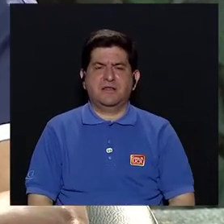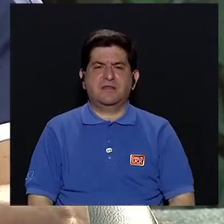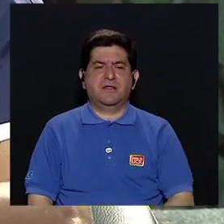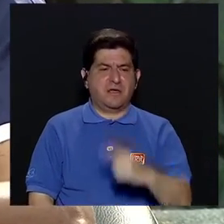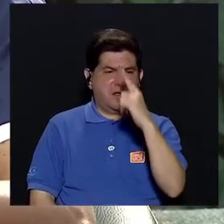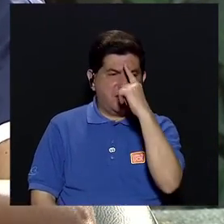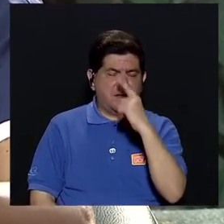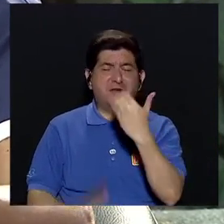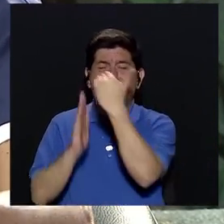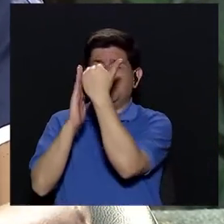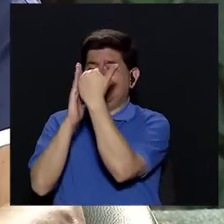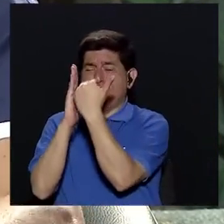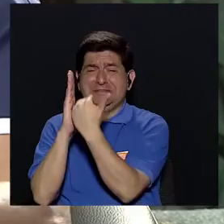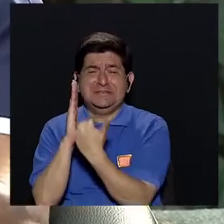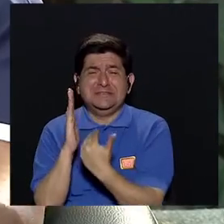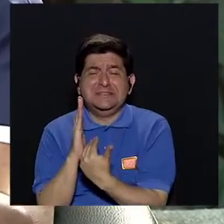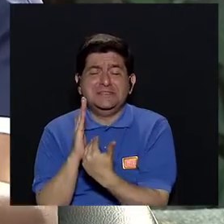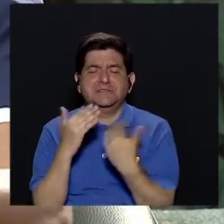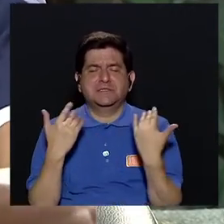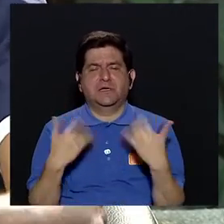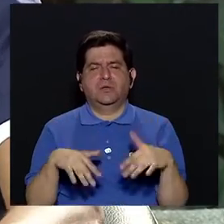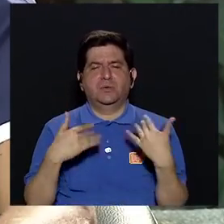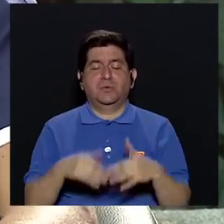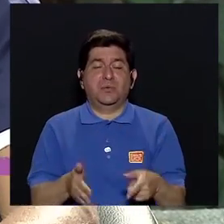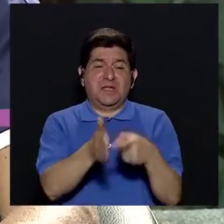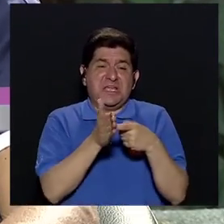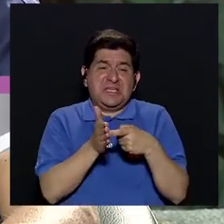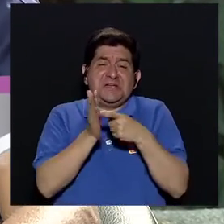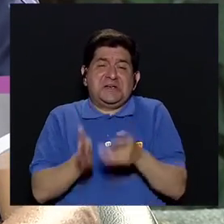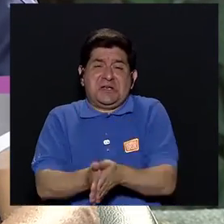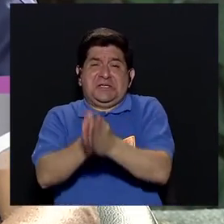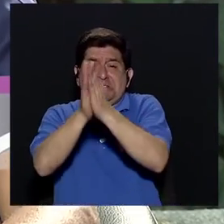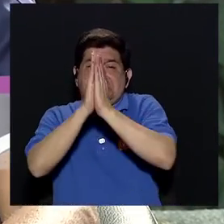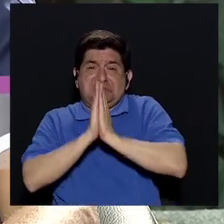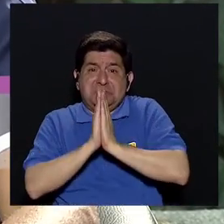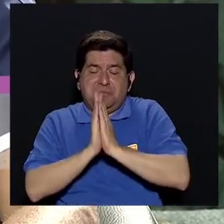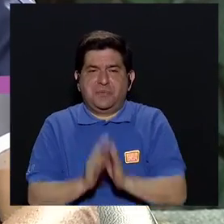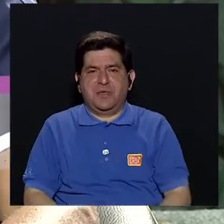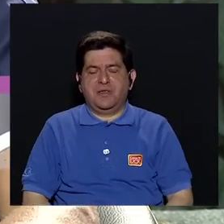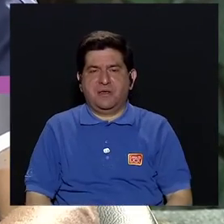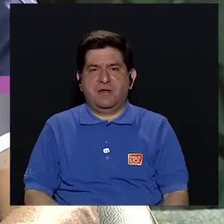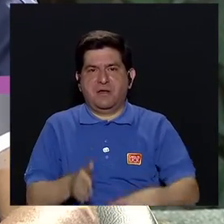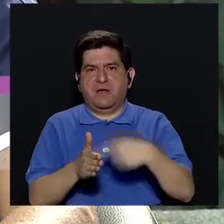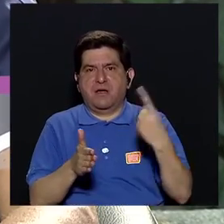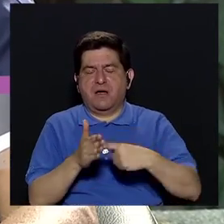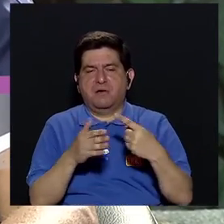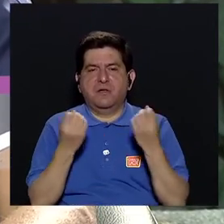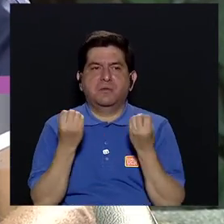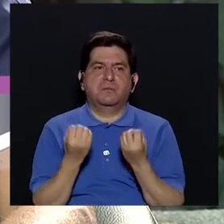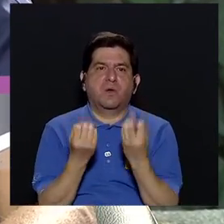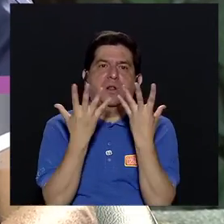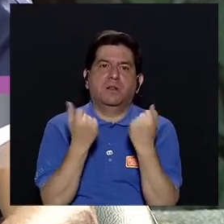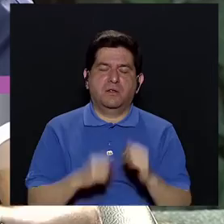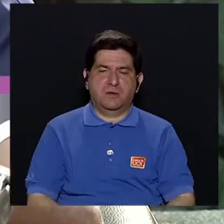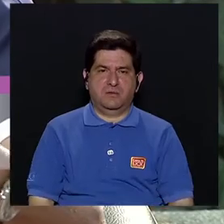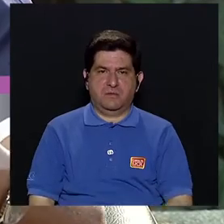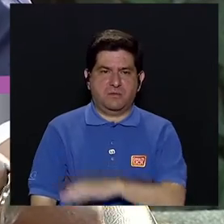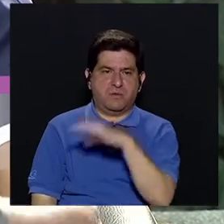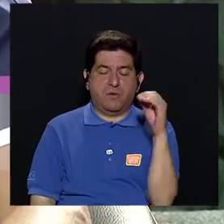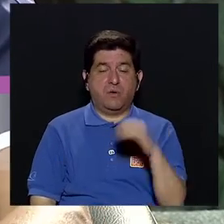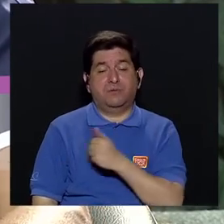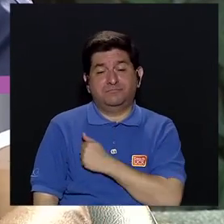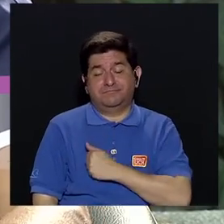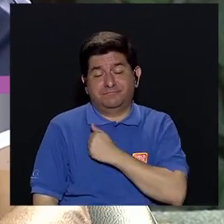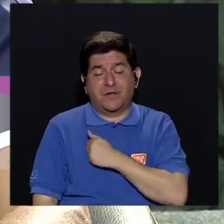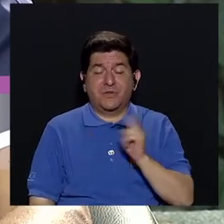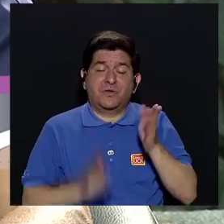pues las listas son muy grandes y los requisitos que les piden a los pacientes son muchas veces muy grandes e incluso, con